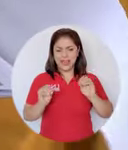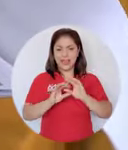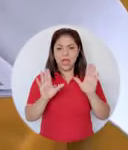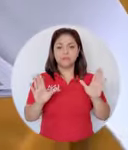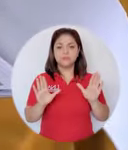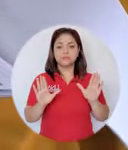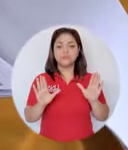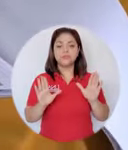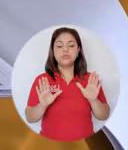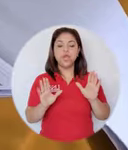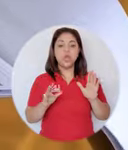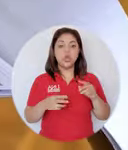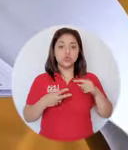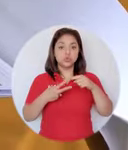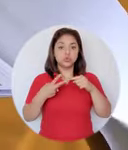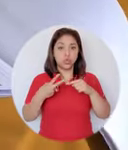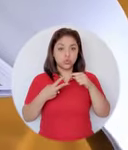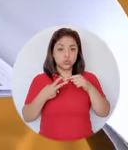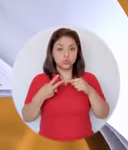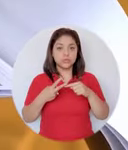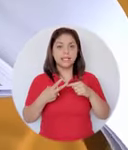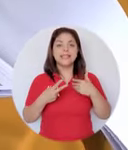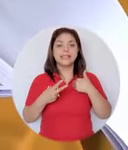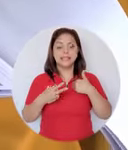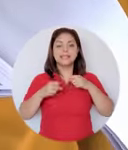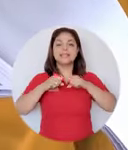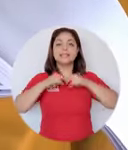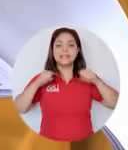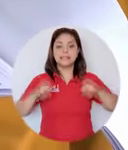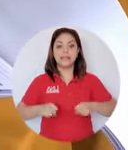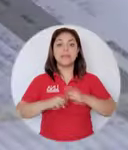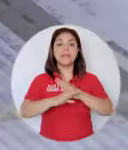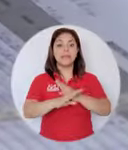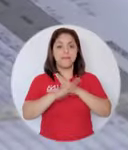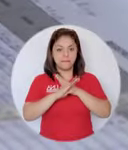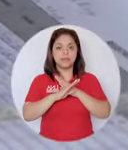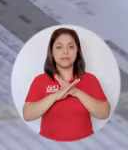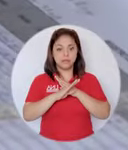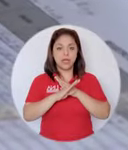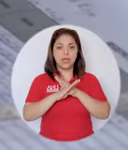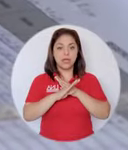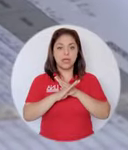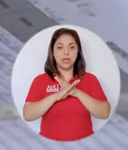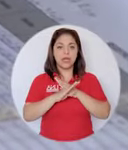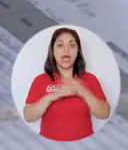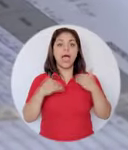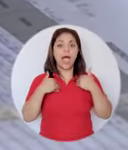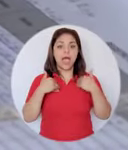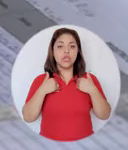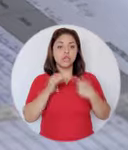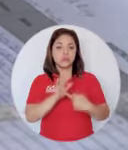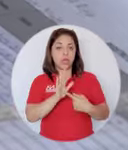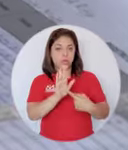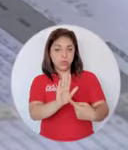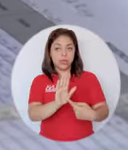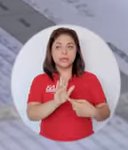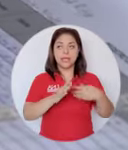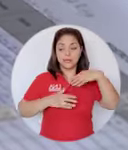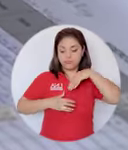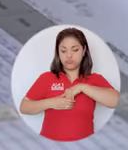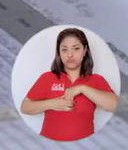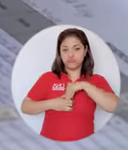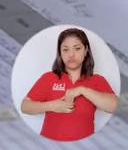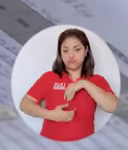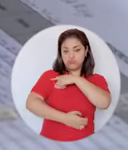Porque evidentemente los dos van a generar elevación del sistema de defensa, van a generar una huella digital de